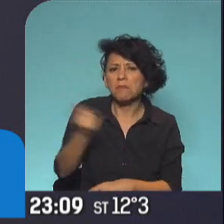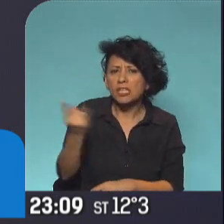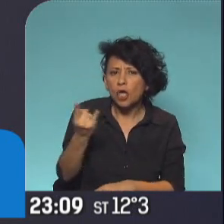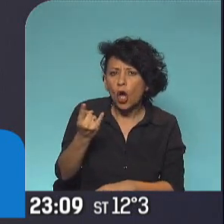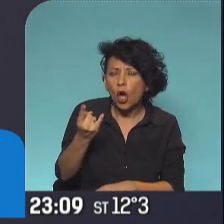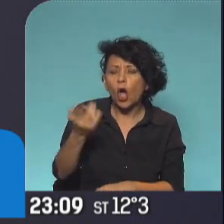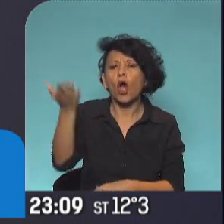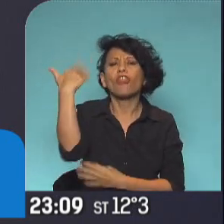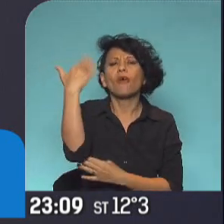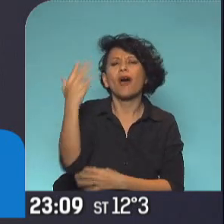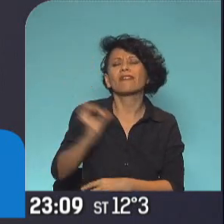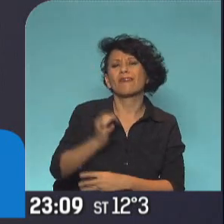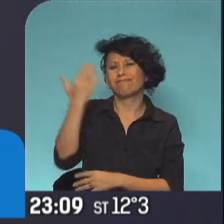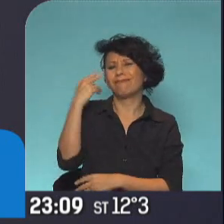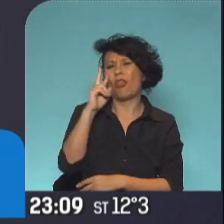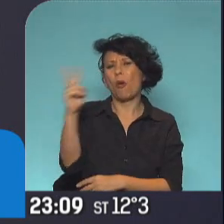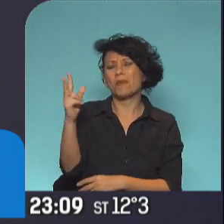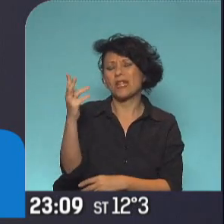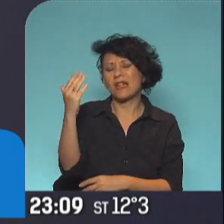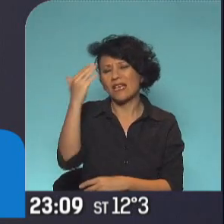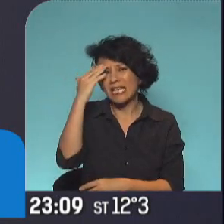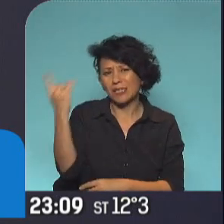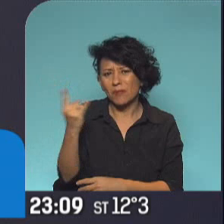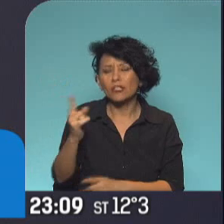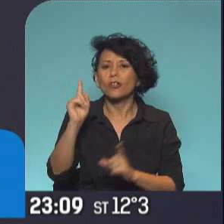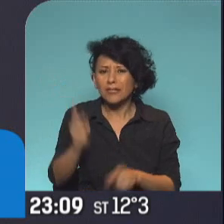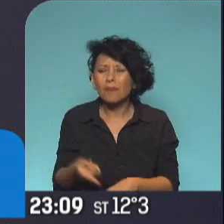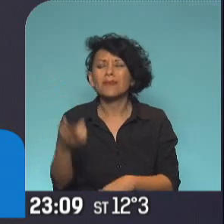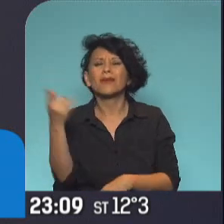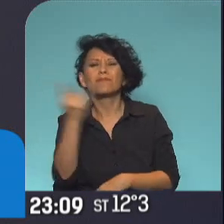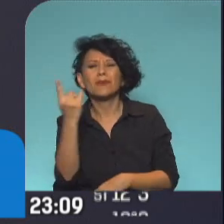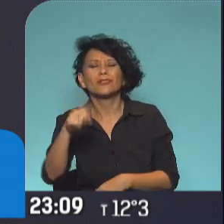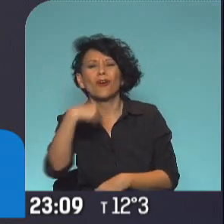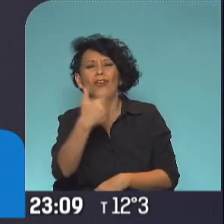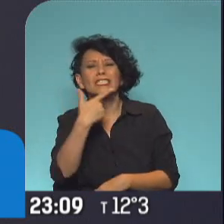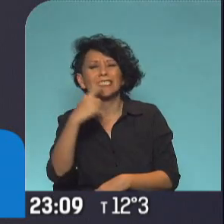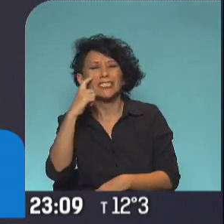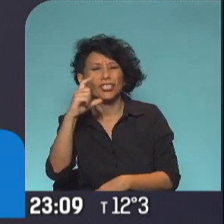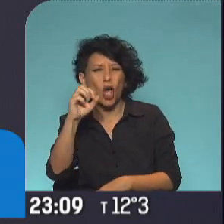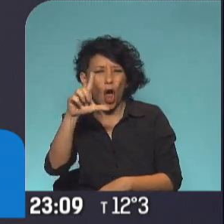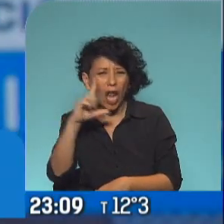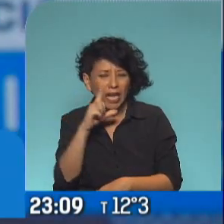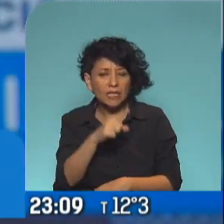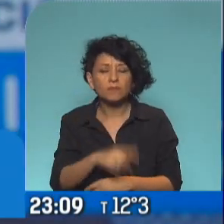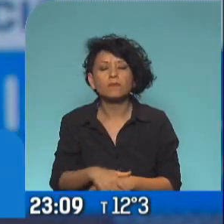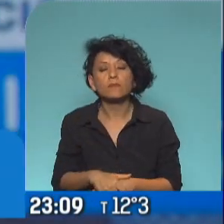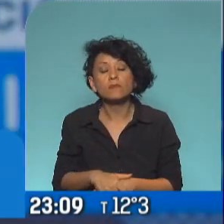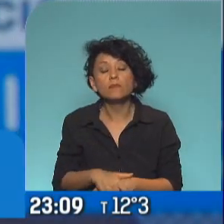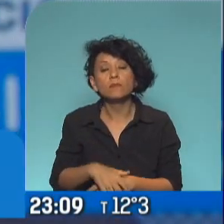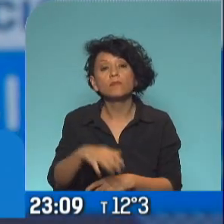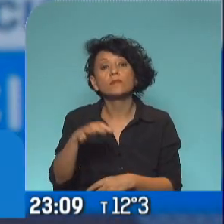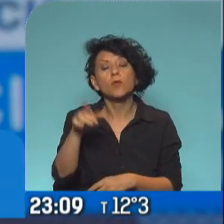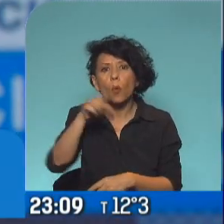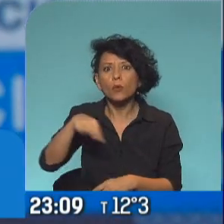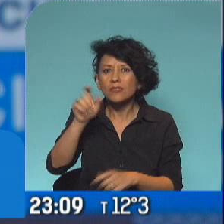debate del 2015 y que él había mentido a Scioli, que estaba sentado ahí en la platea, ¿no? ¿Fue sorpresivo para ustedes la presencia